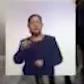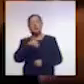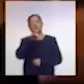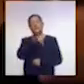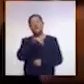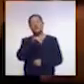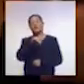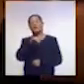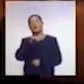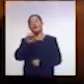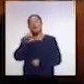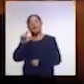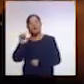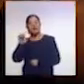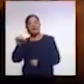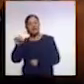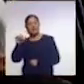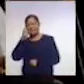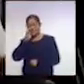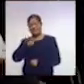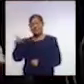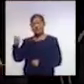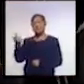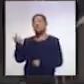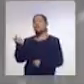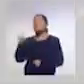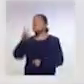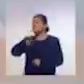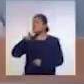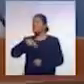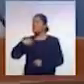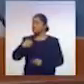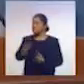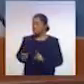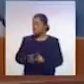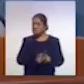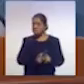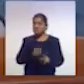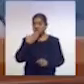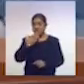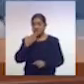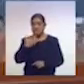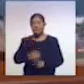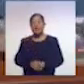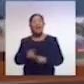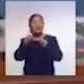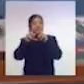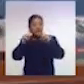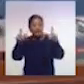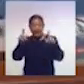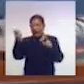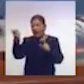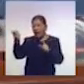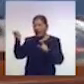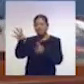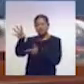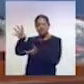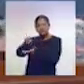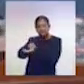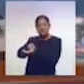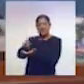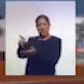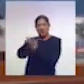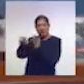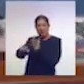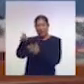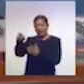respaldo que recibe en la entidad la comunidad científica. Tlaxcala es un ejemplo de que el fortalecimiento de la